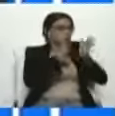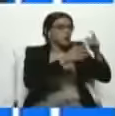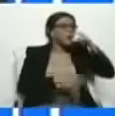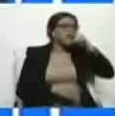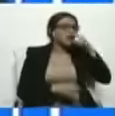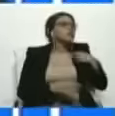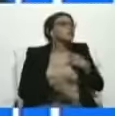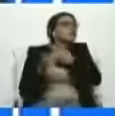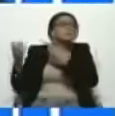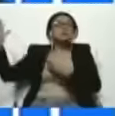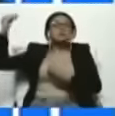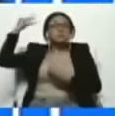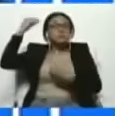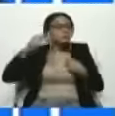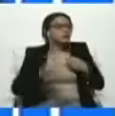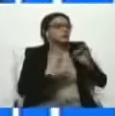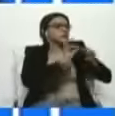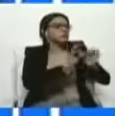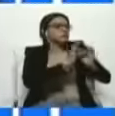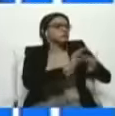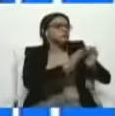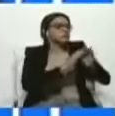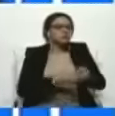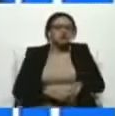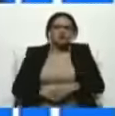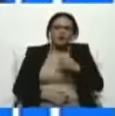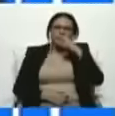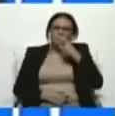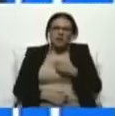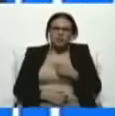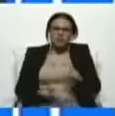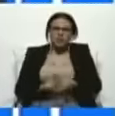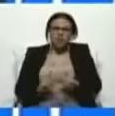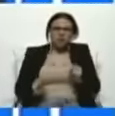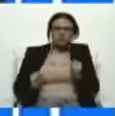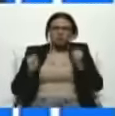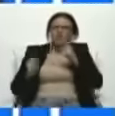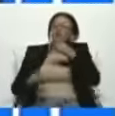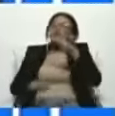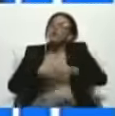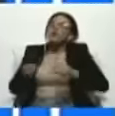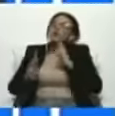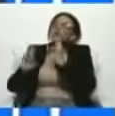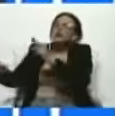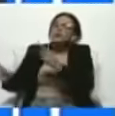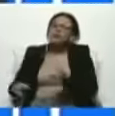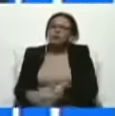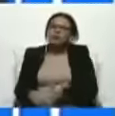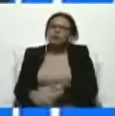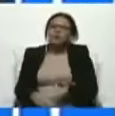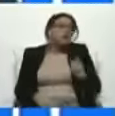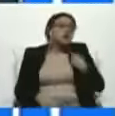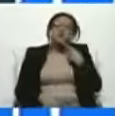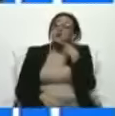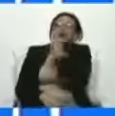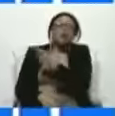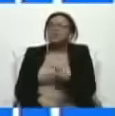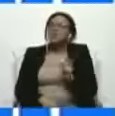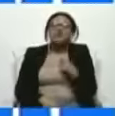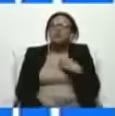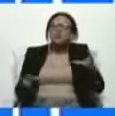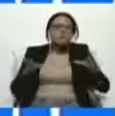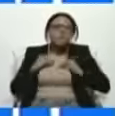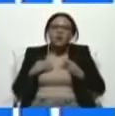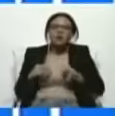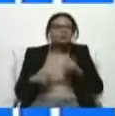Lo que usted me dijo que sí, que hiciera, mandarlos para el carajo. Eso fue lo que hicimos. Eso fue lo que hizo Maduro una y otra vez